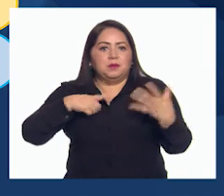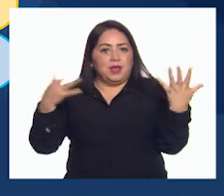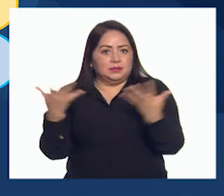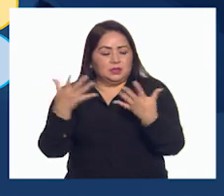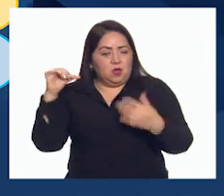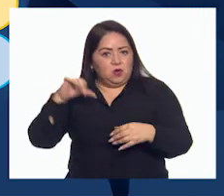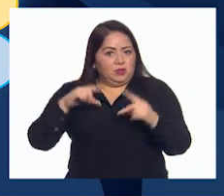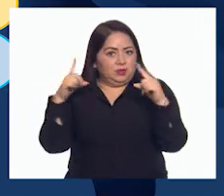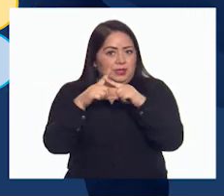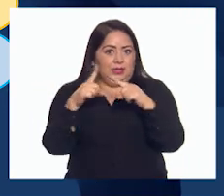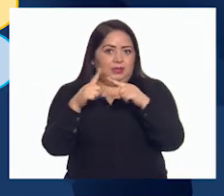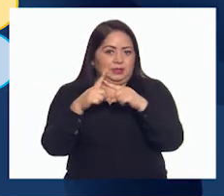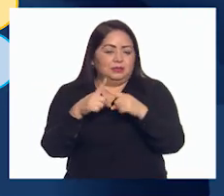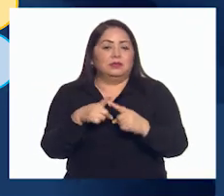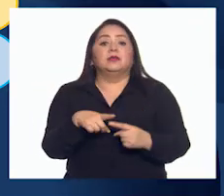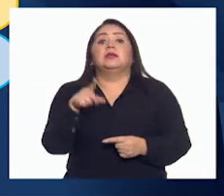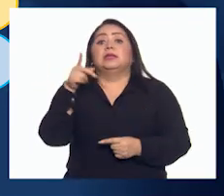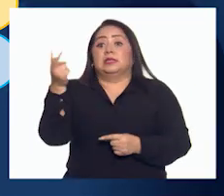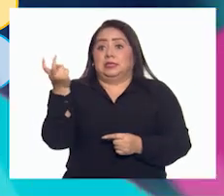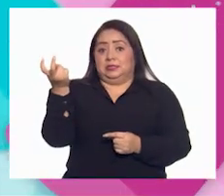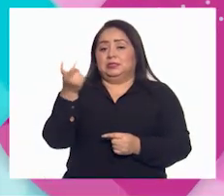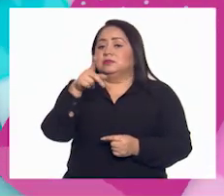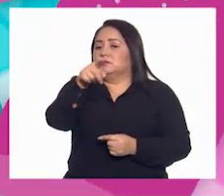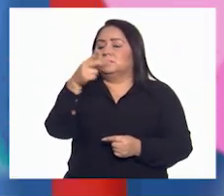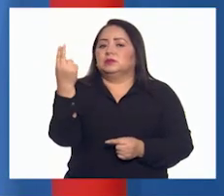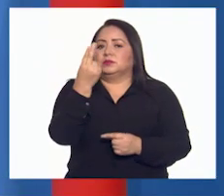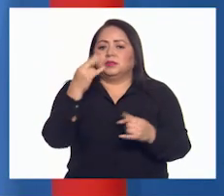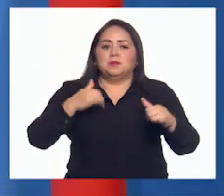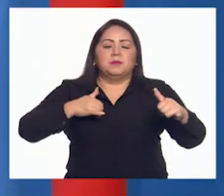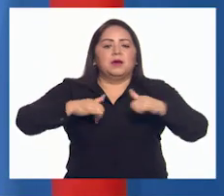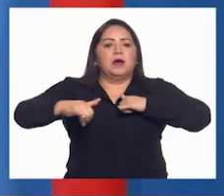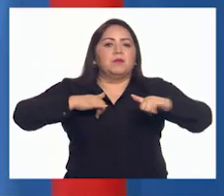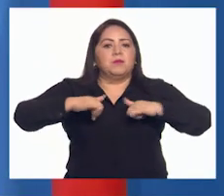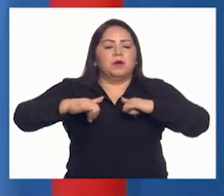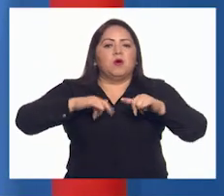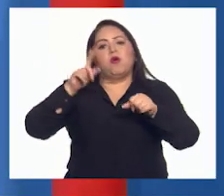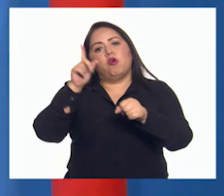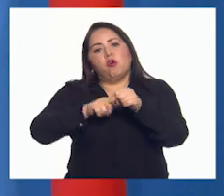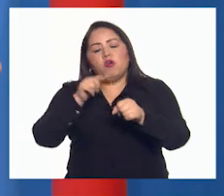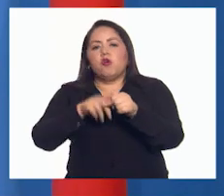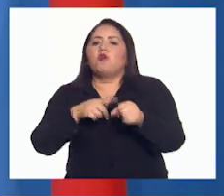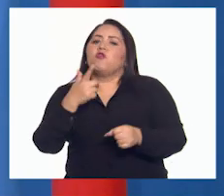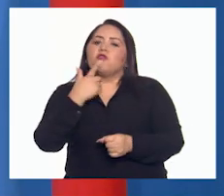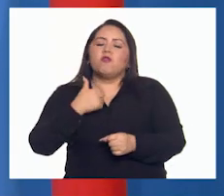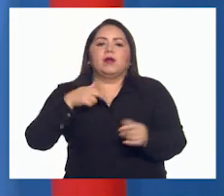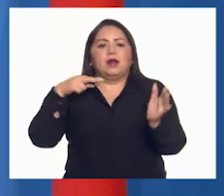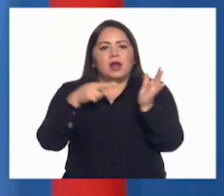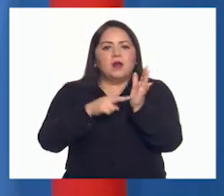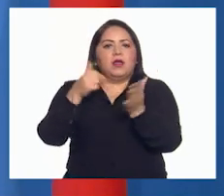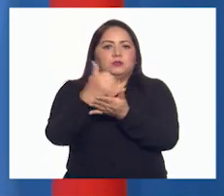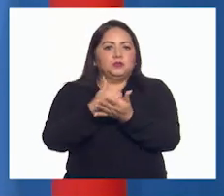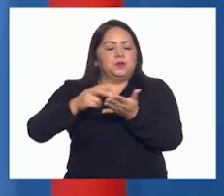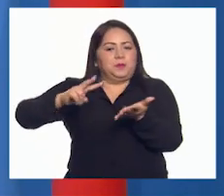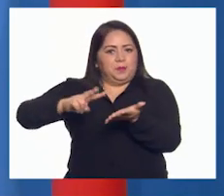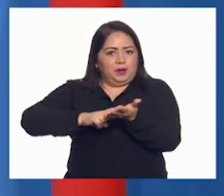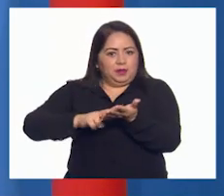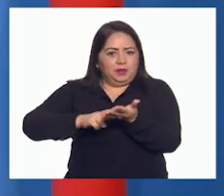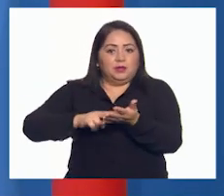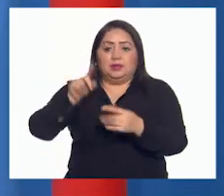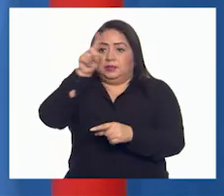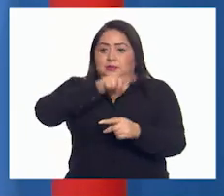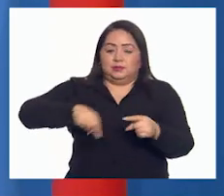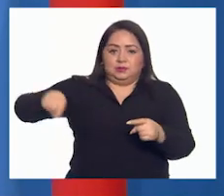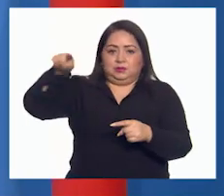de hoy. Para ello necesitarán un mapamundi, colores rojo, negro, azul y verde,